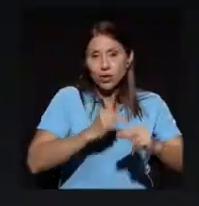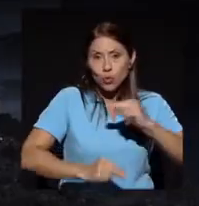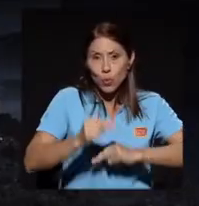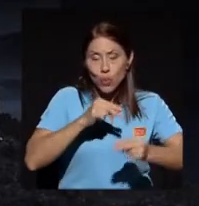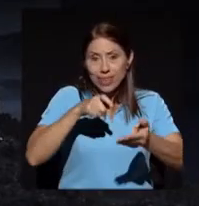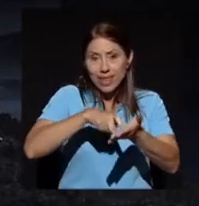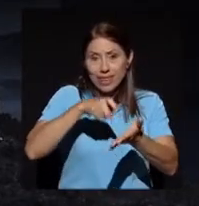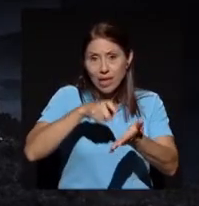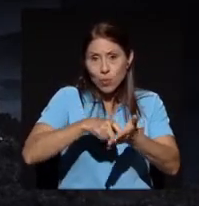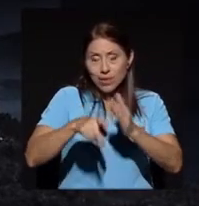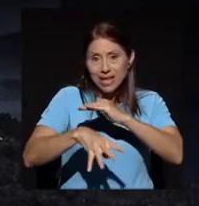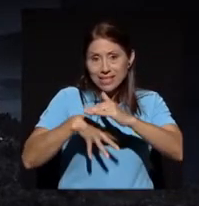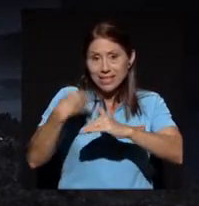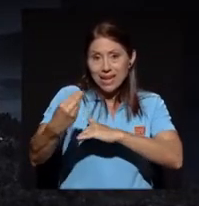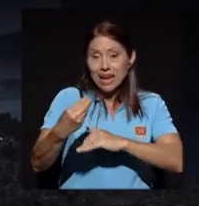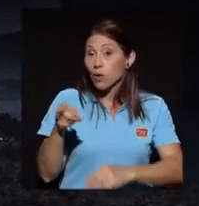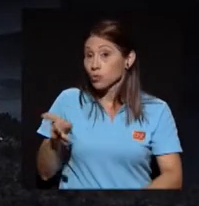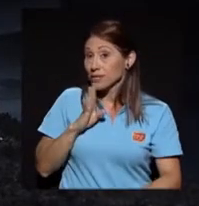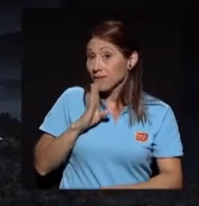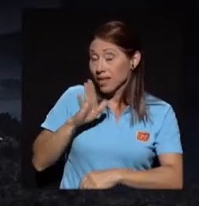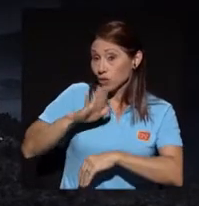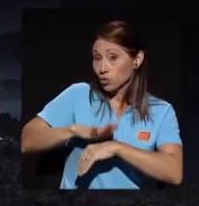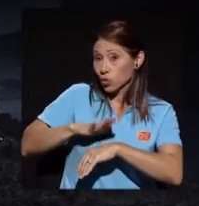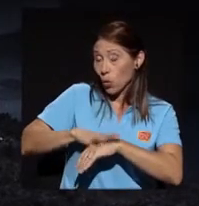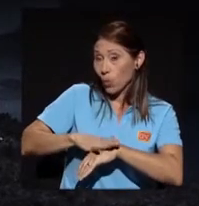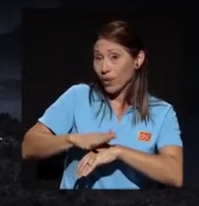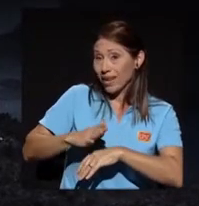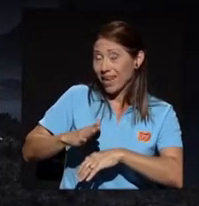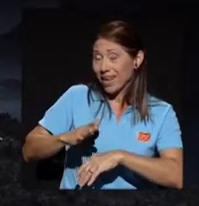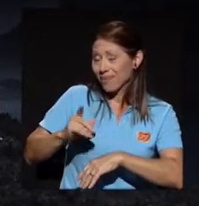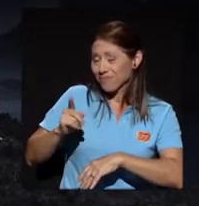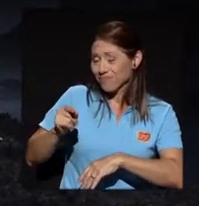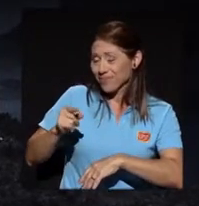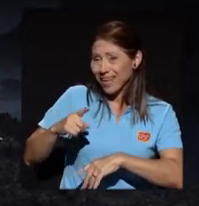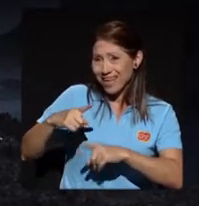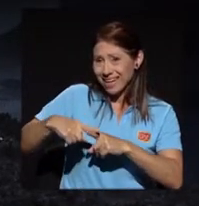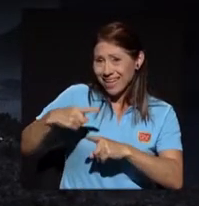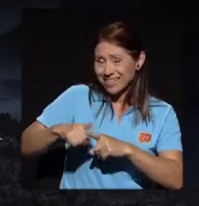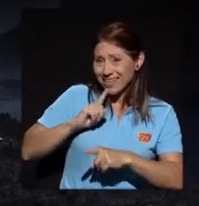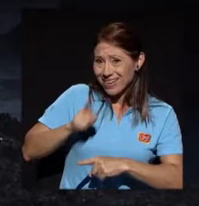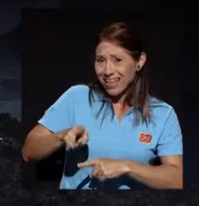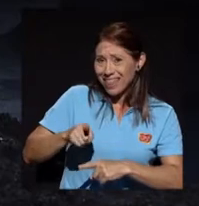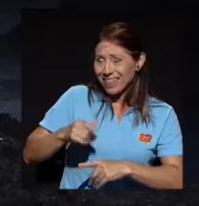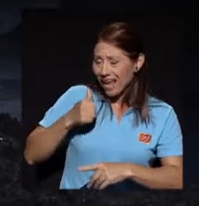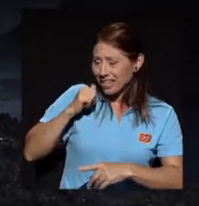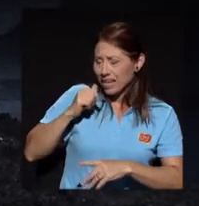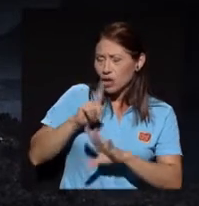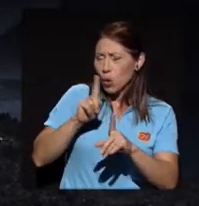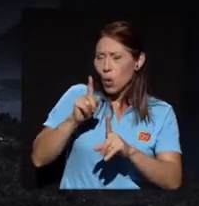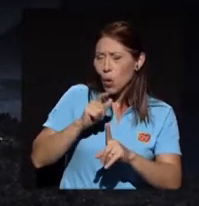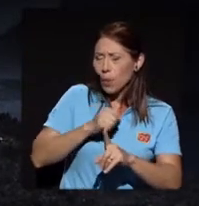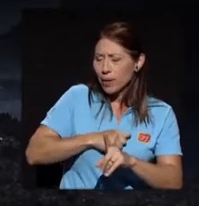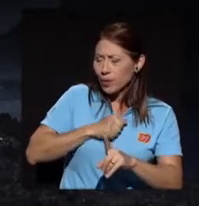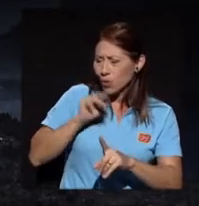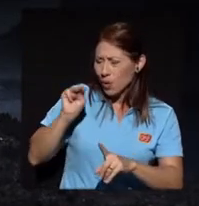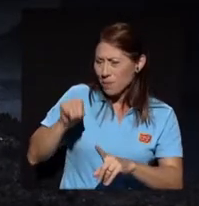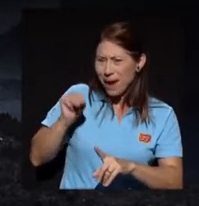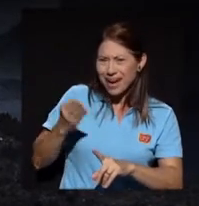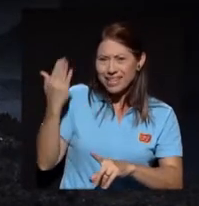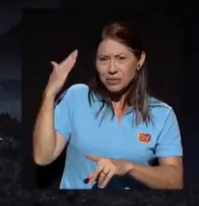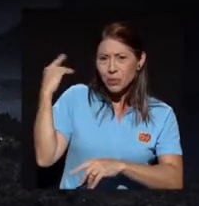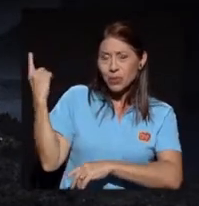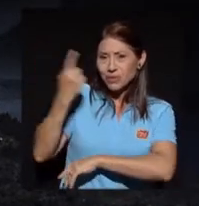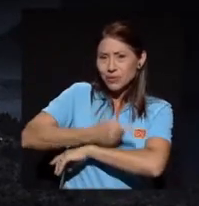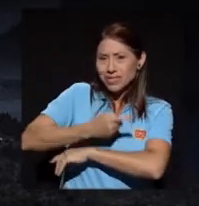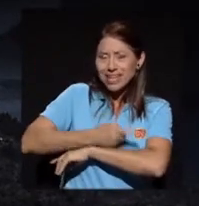grecia que ayer el perdón el martes uno de estos días una vez y en las fechas